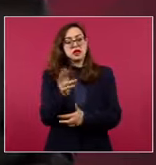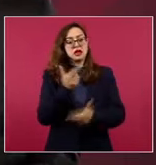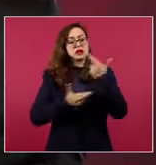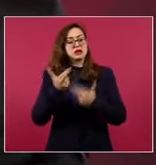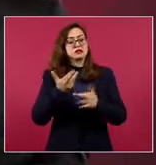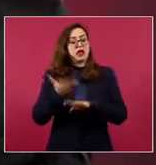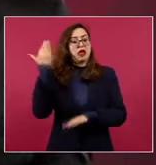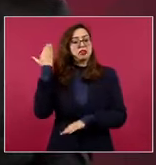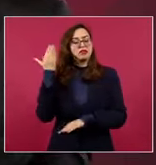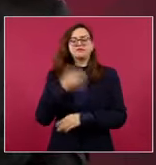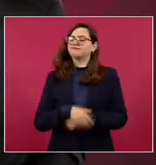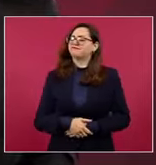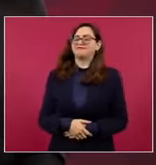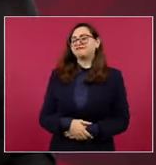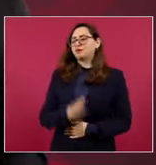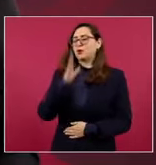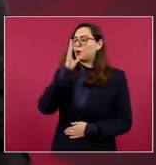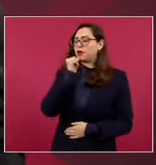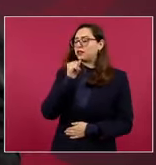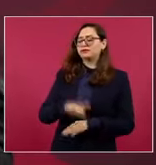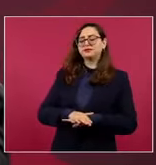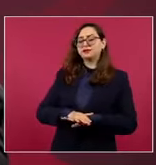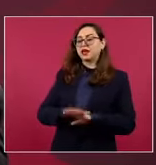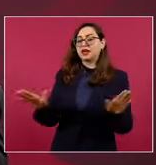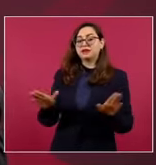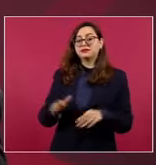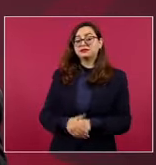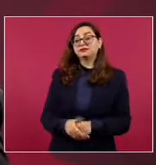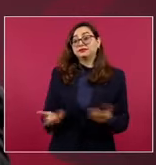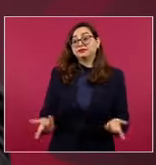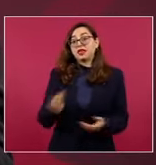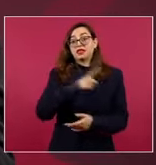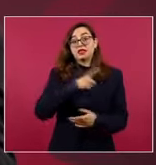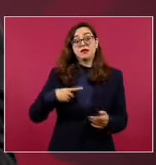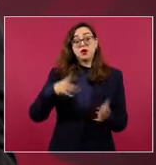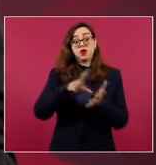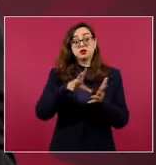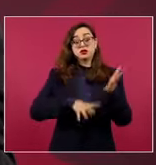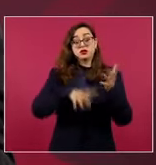corresponde. Uh-huh. Tendrían que modificar la Constitución